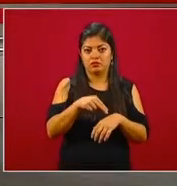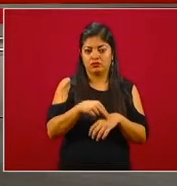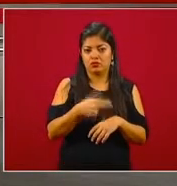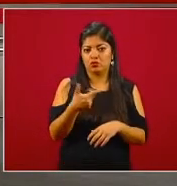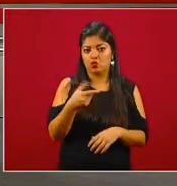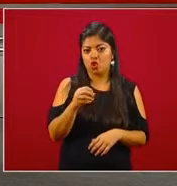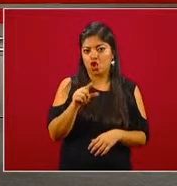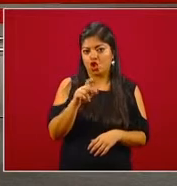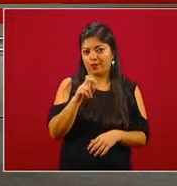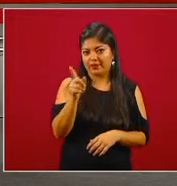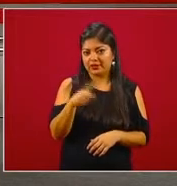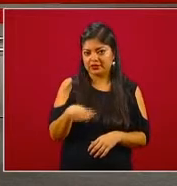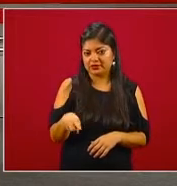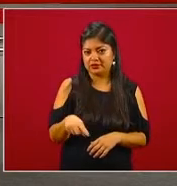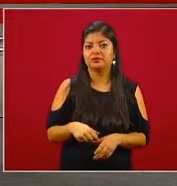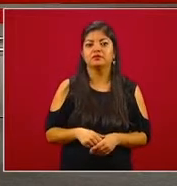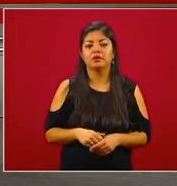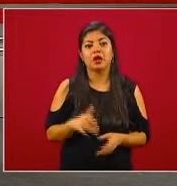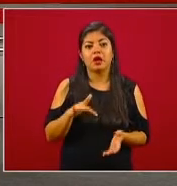Gatell. Muchas gracias por